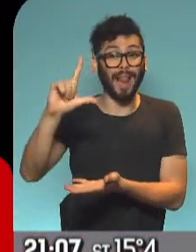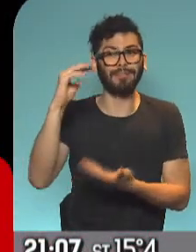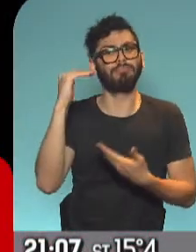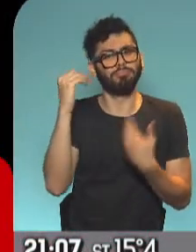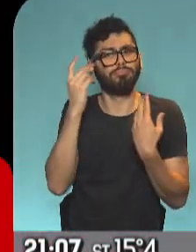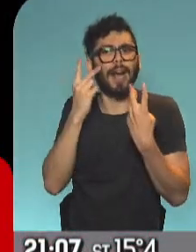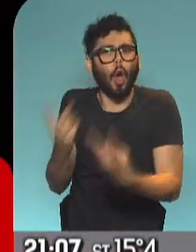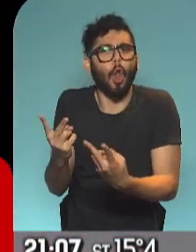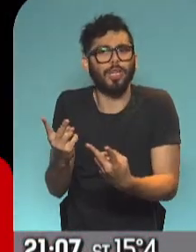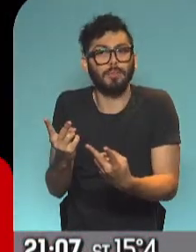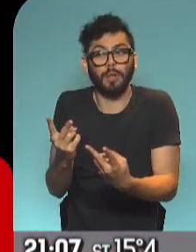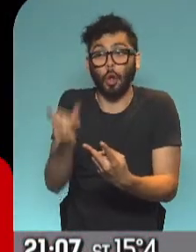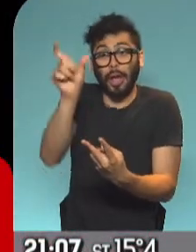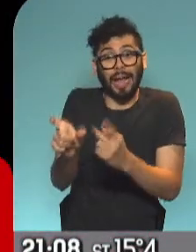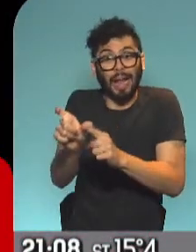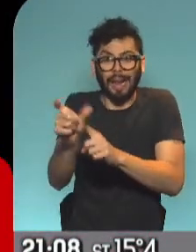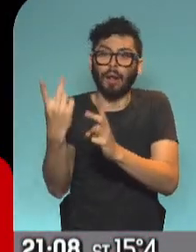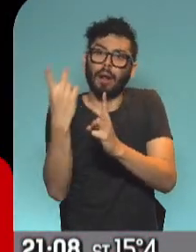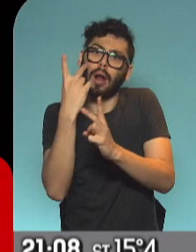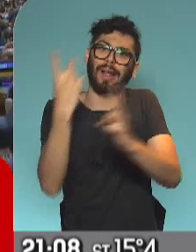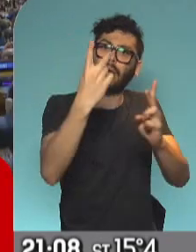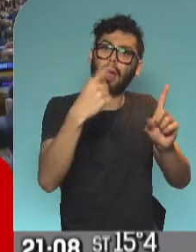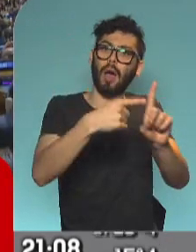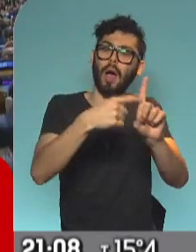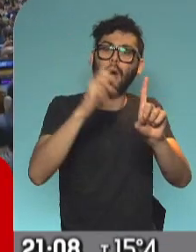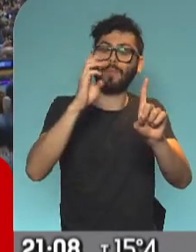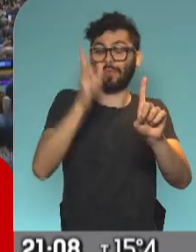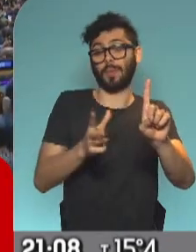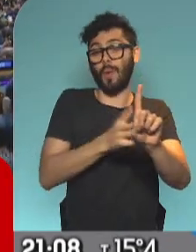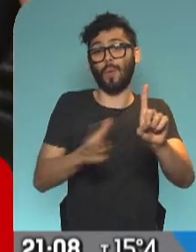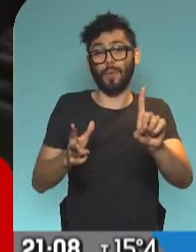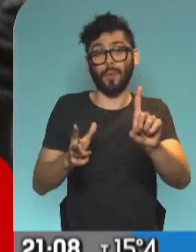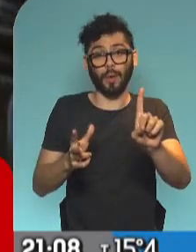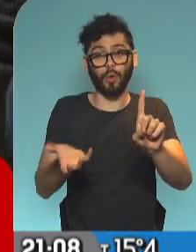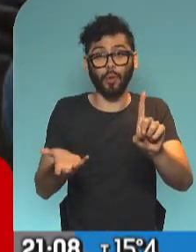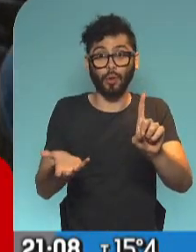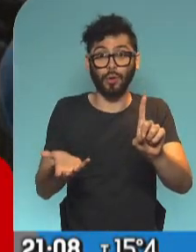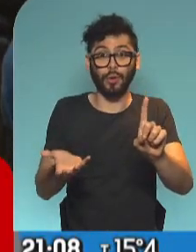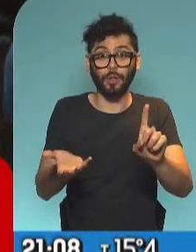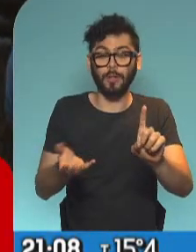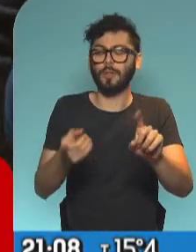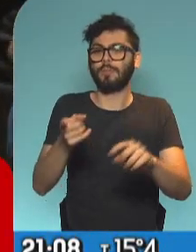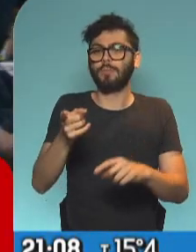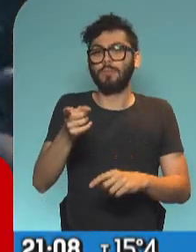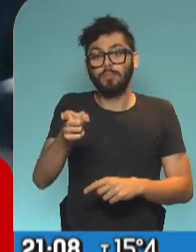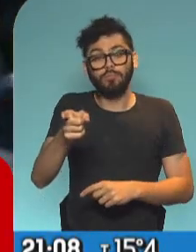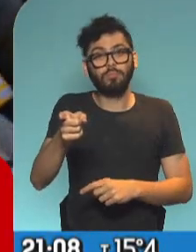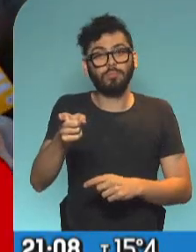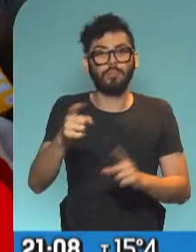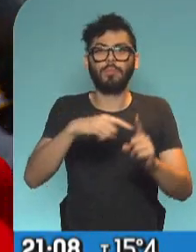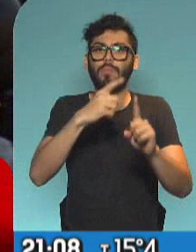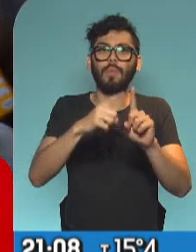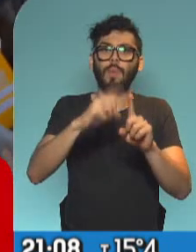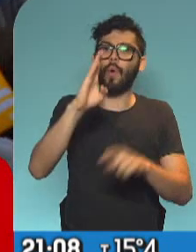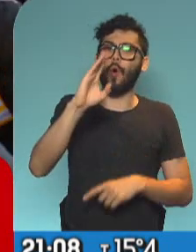el liderazgo de Bergoglio o de Francisco. Claro. Estuvo saludándolo Leonardo Boff,